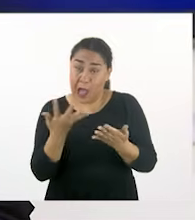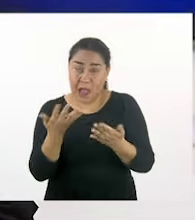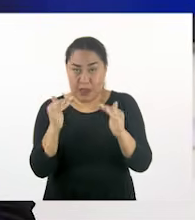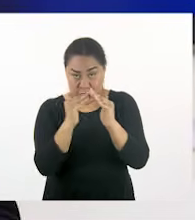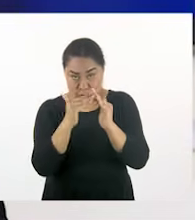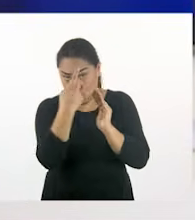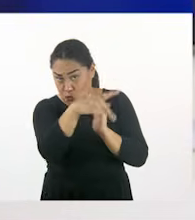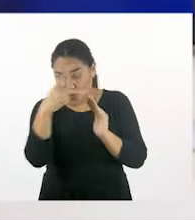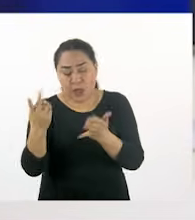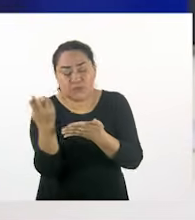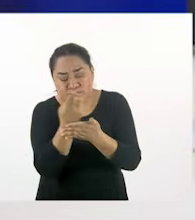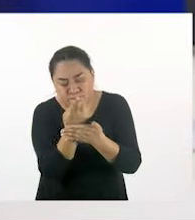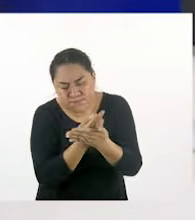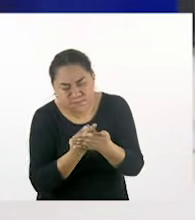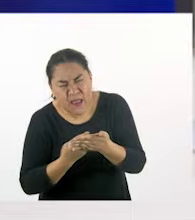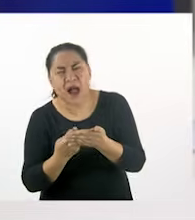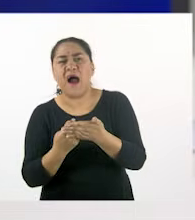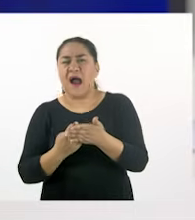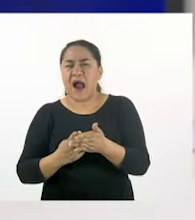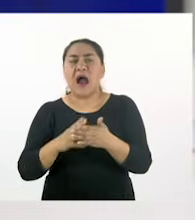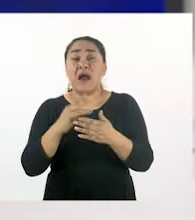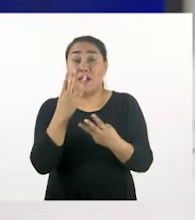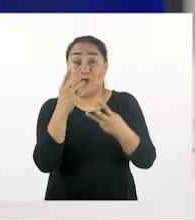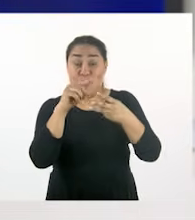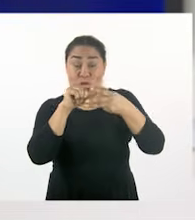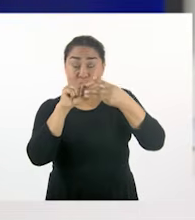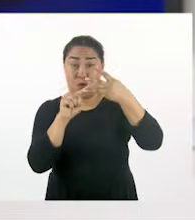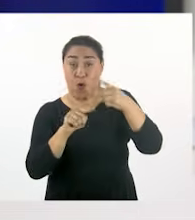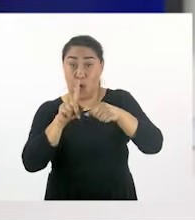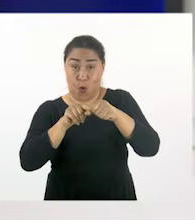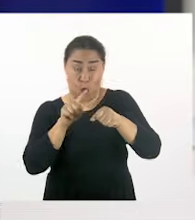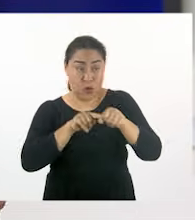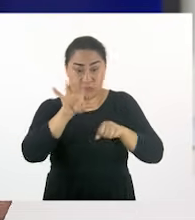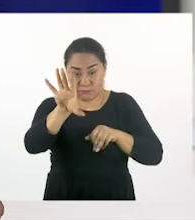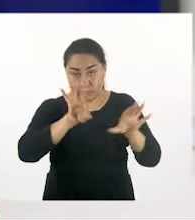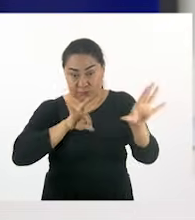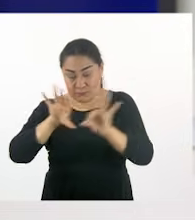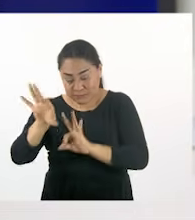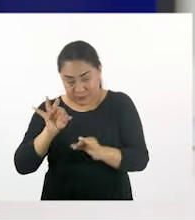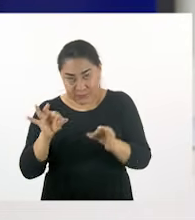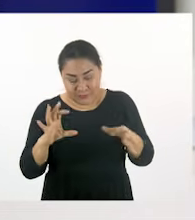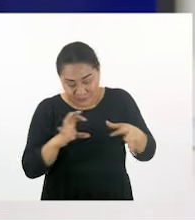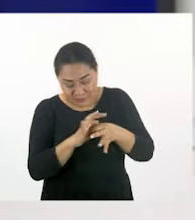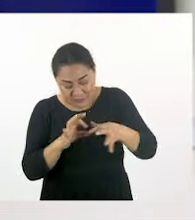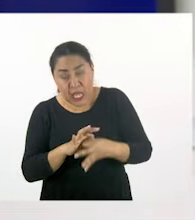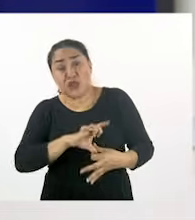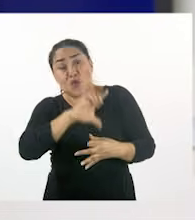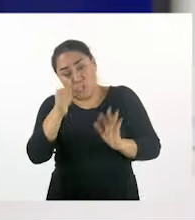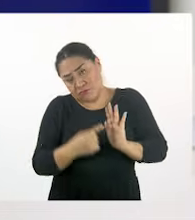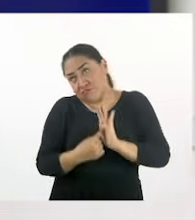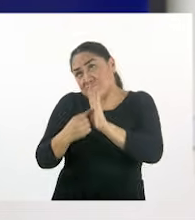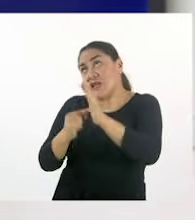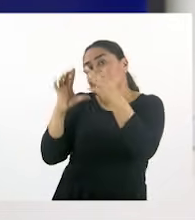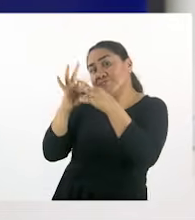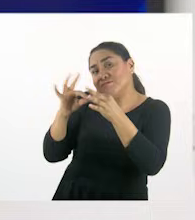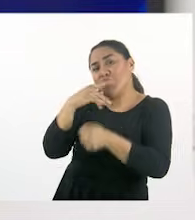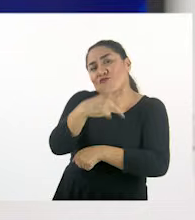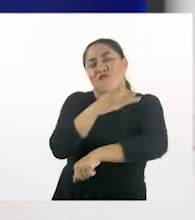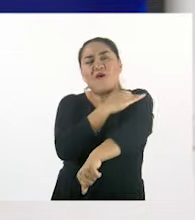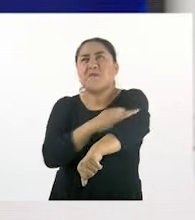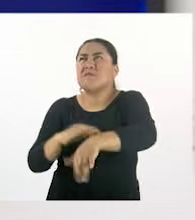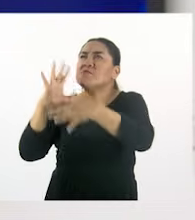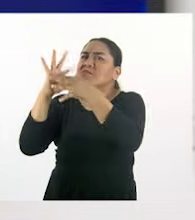casa donde combinen todos estos tres colores y expliquen a su familia cómo pueden hacer esta